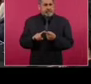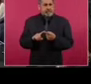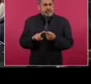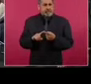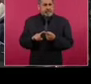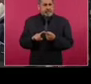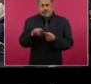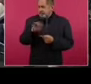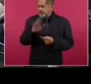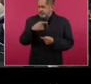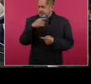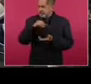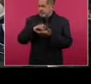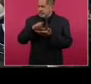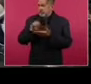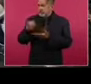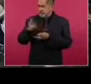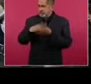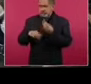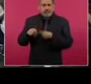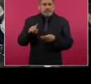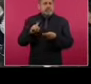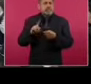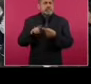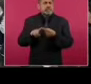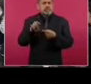ya sí, confirmó,